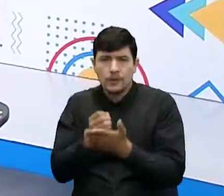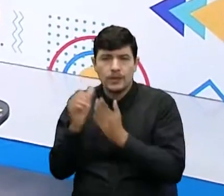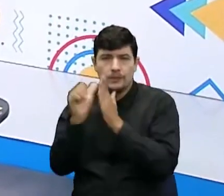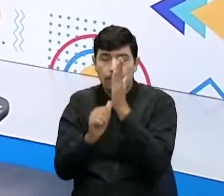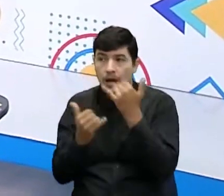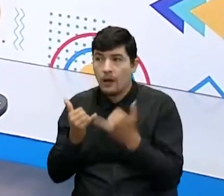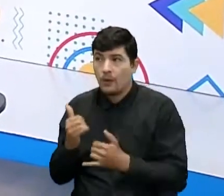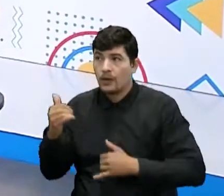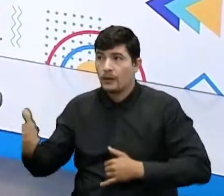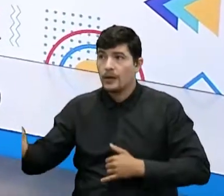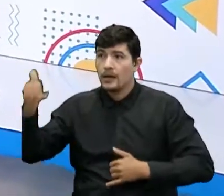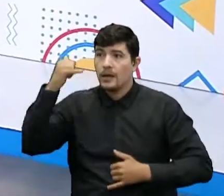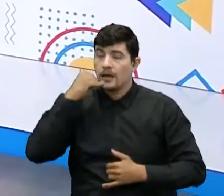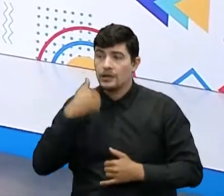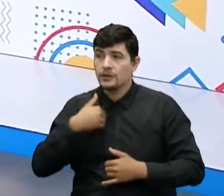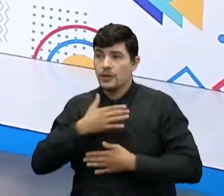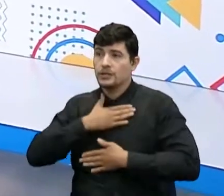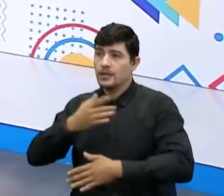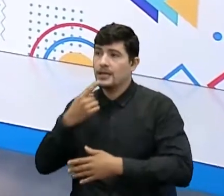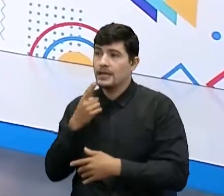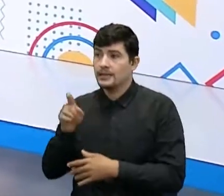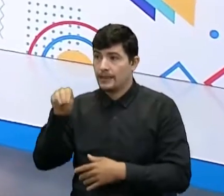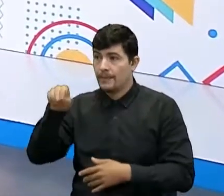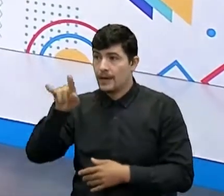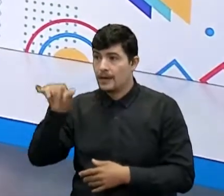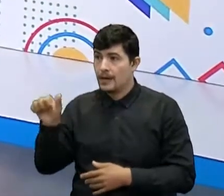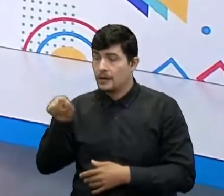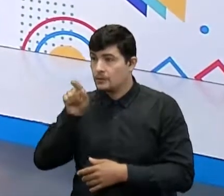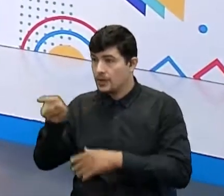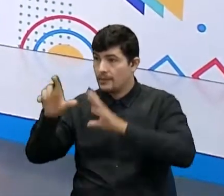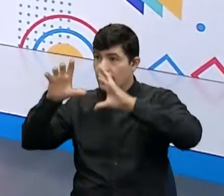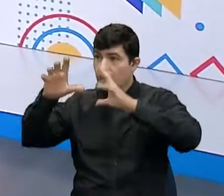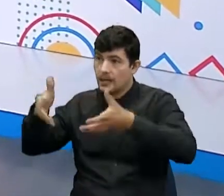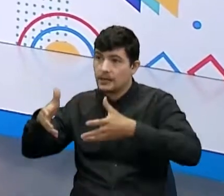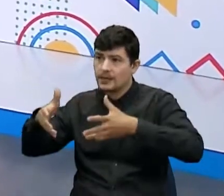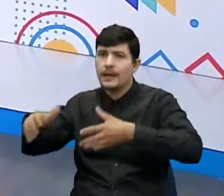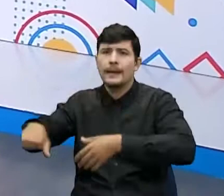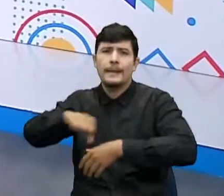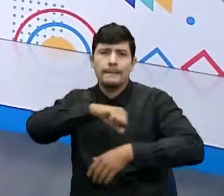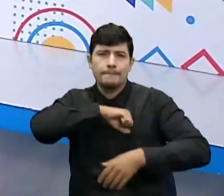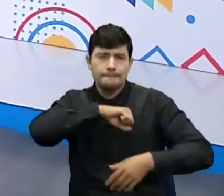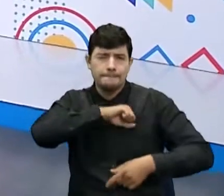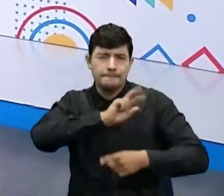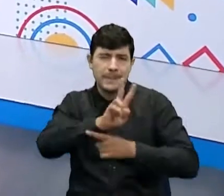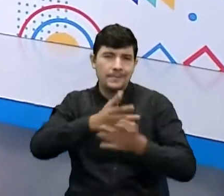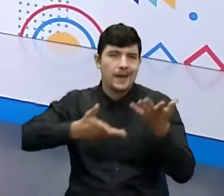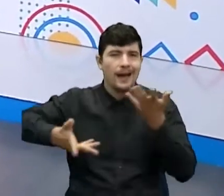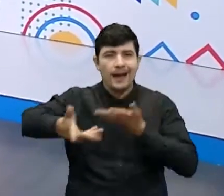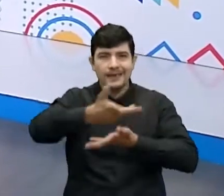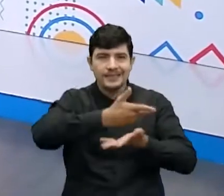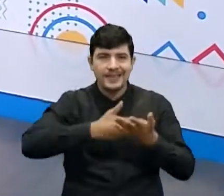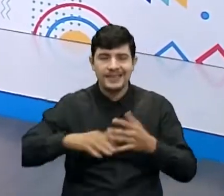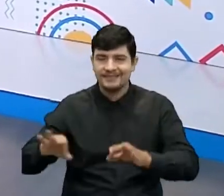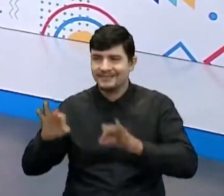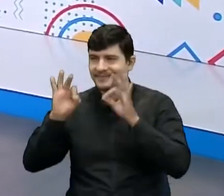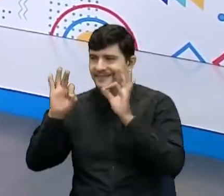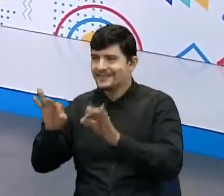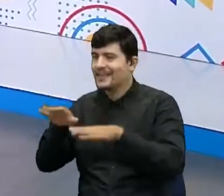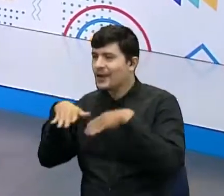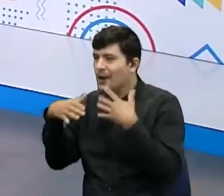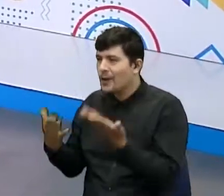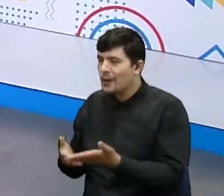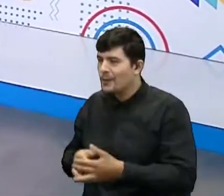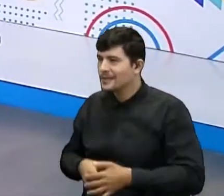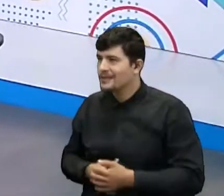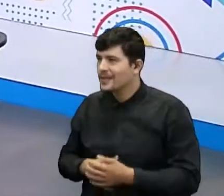llamada en este momento Y yo la saludo Diciéndole a María Isabel Que está en mi clase Mi parche Mi parche ¿Cómo